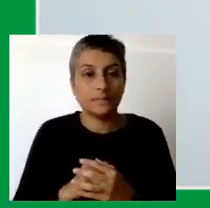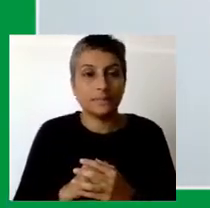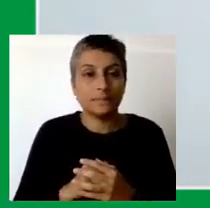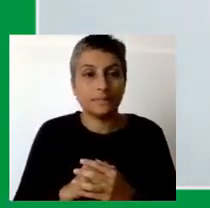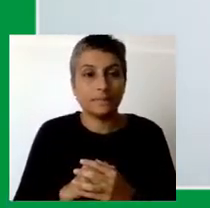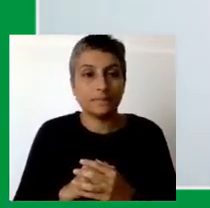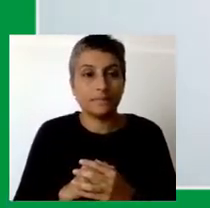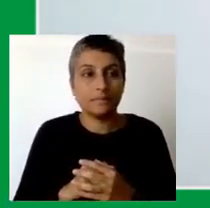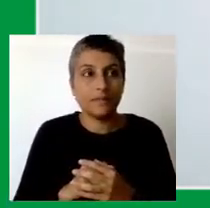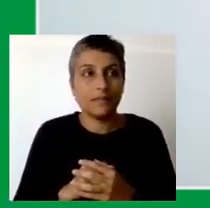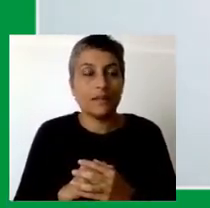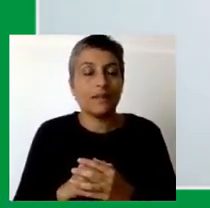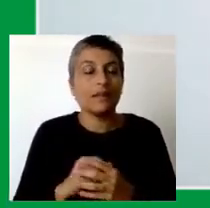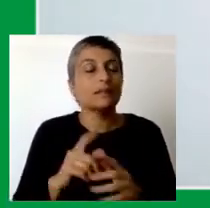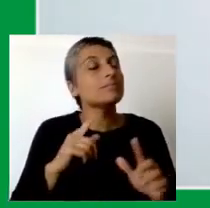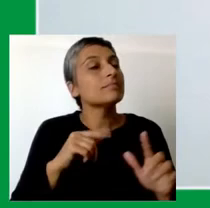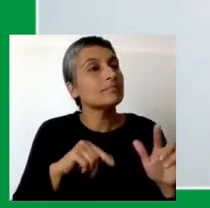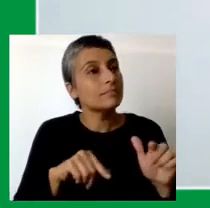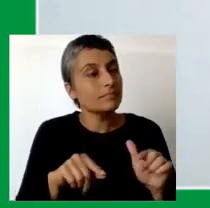en esta hibridación, como digo yo,